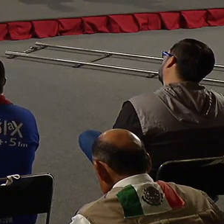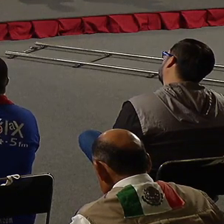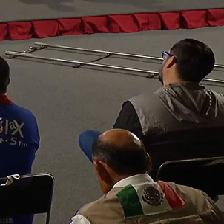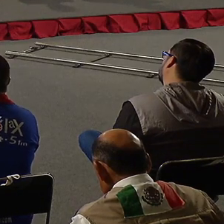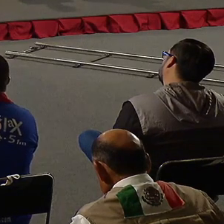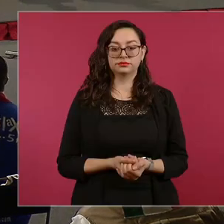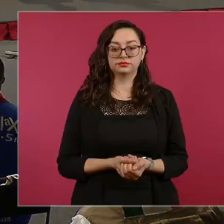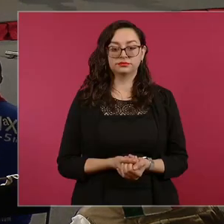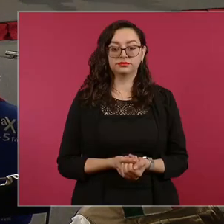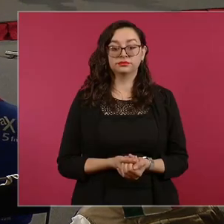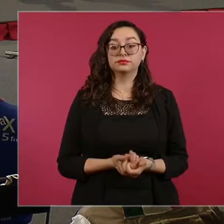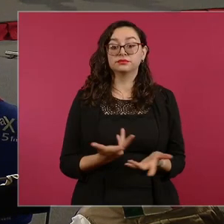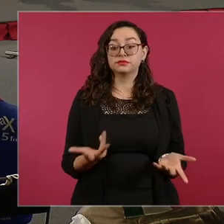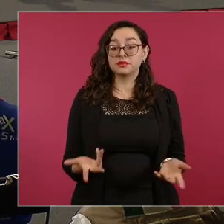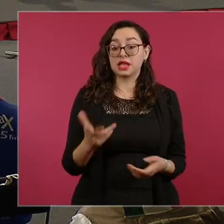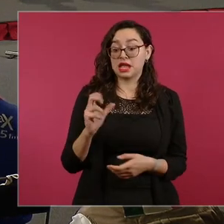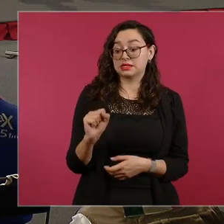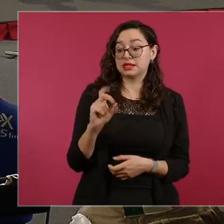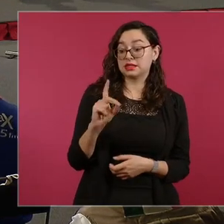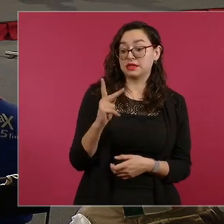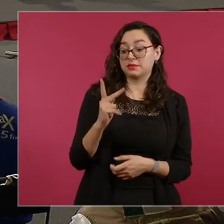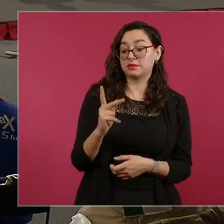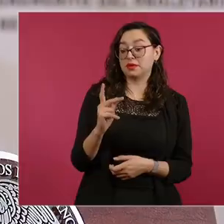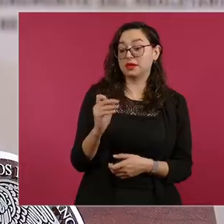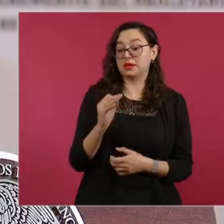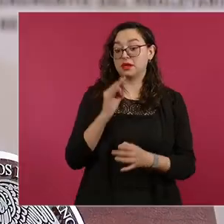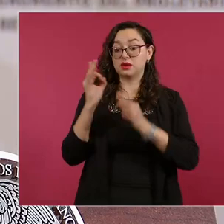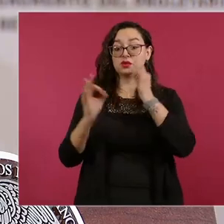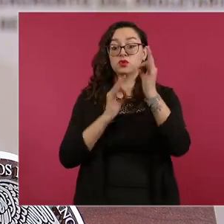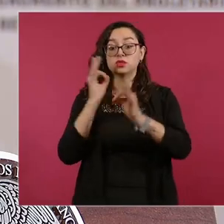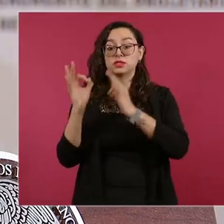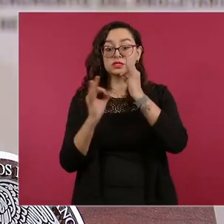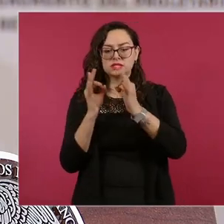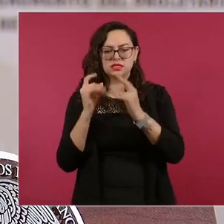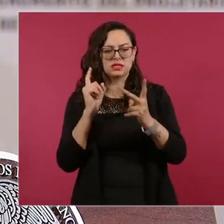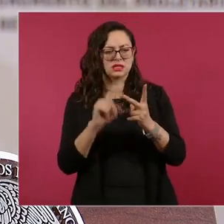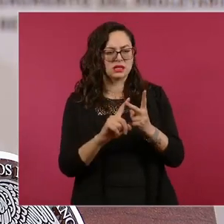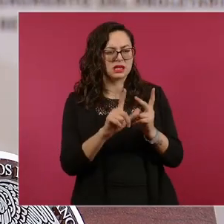no es fortuito nada de lo que está pasando